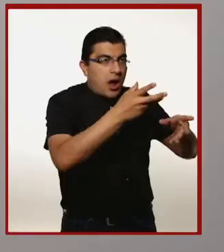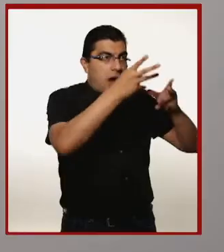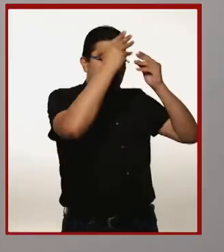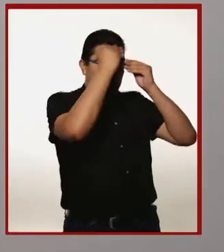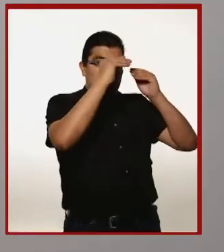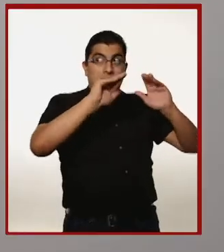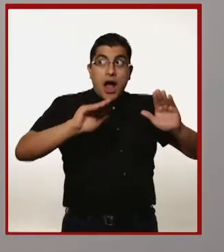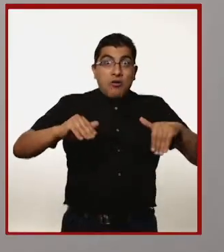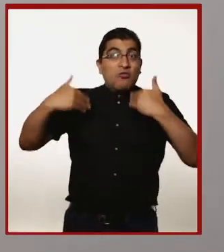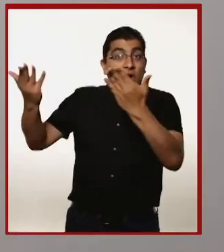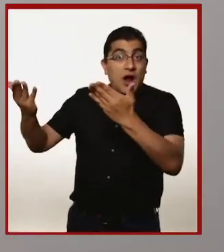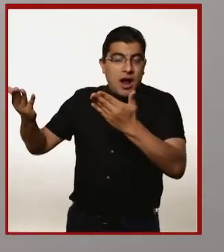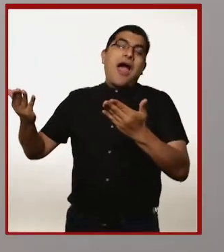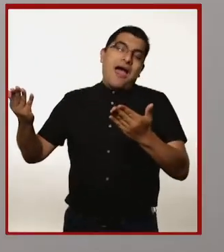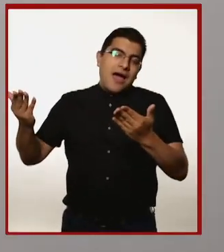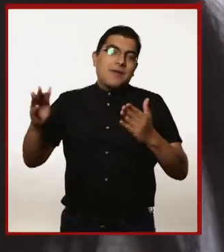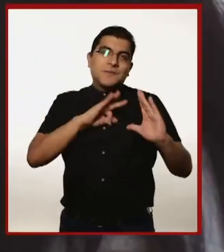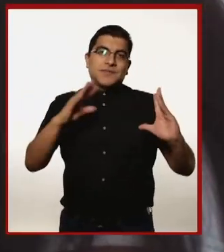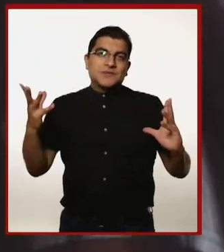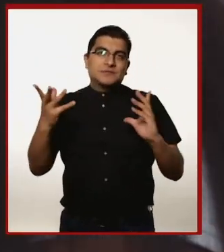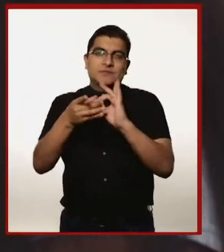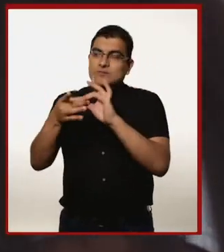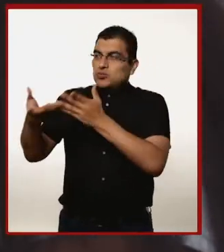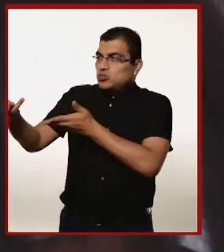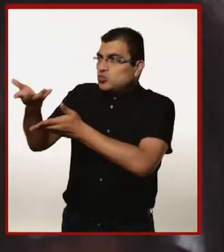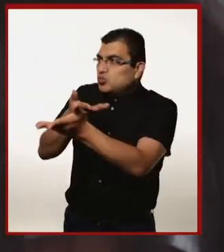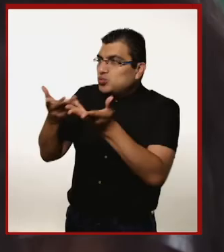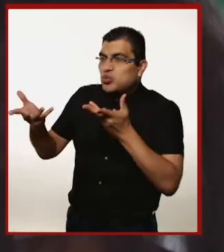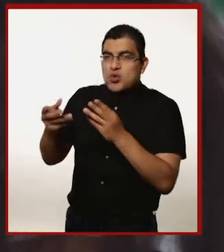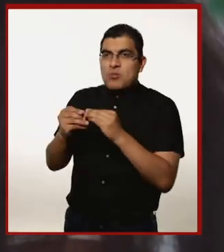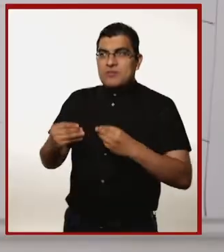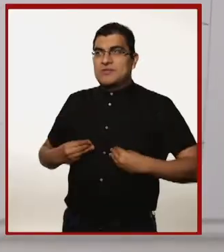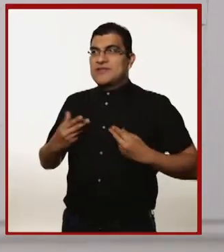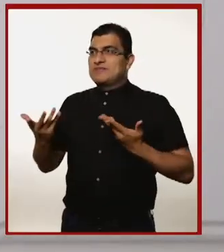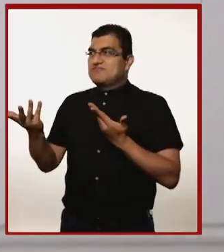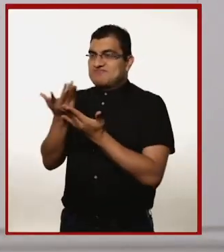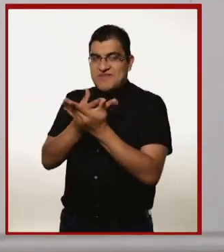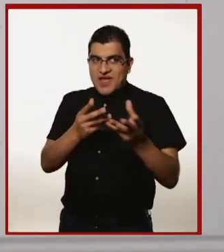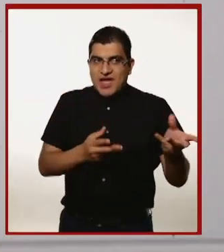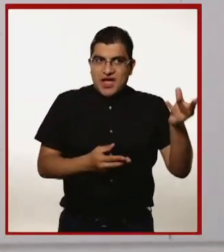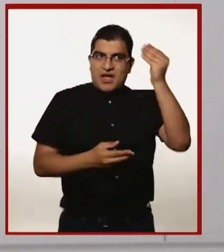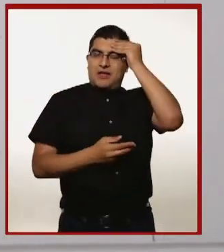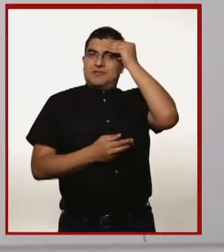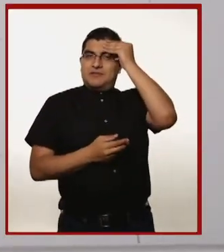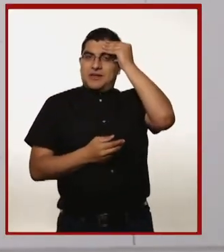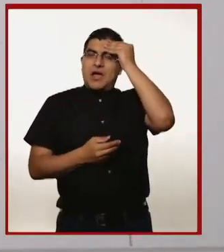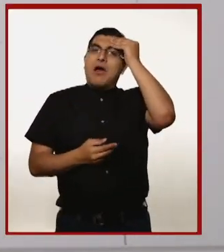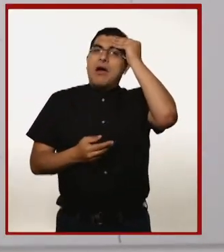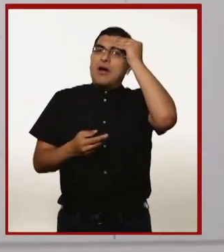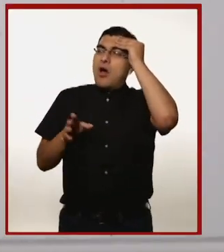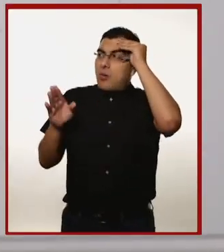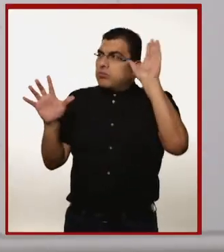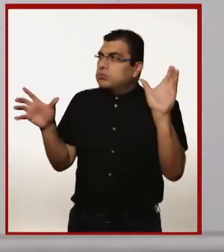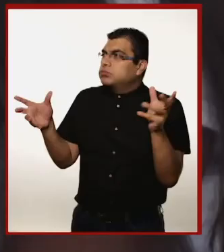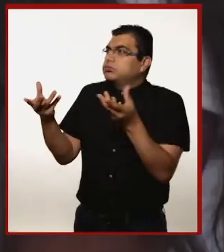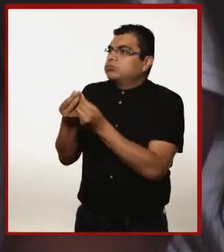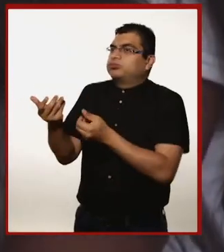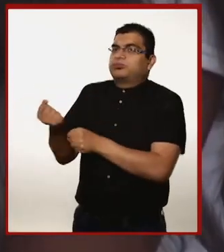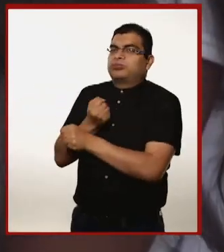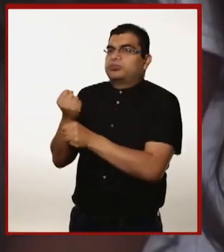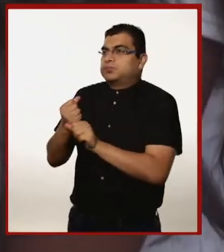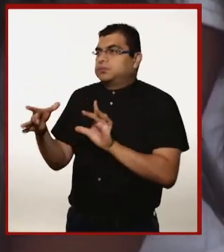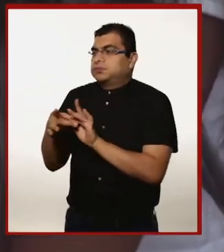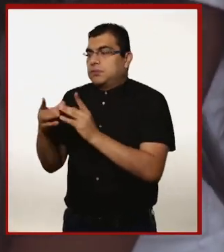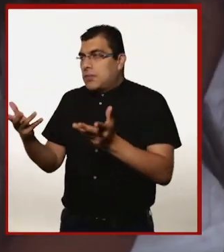misma, hacia afuera, pues nos da esa posibilidad de desarrollar y de trasladar y volver ese aprendizaje un